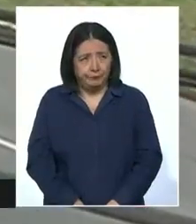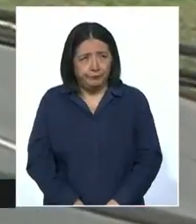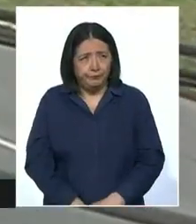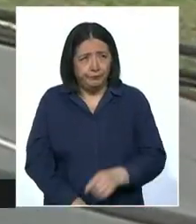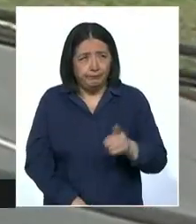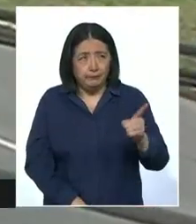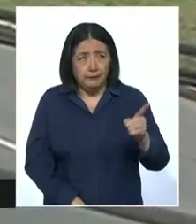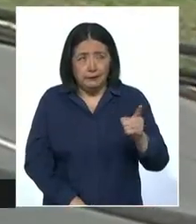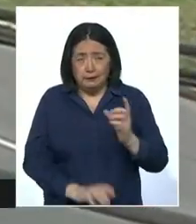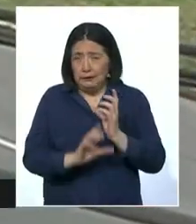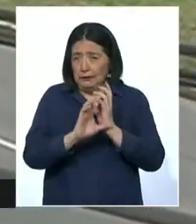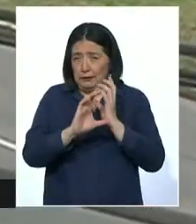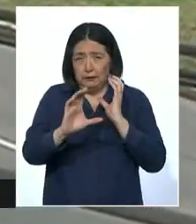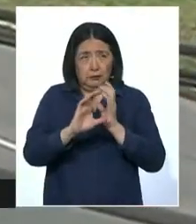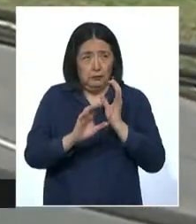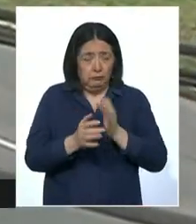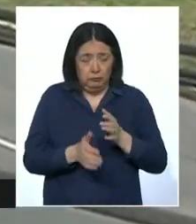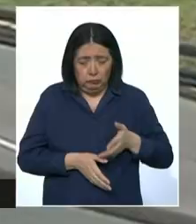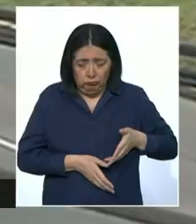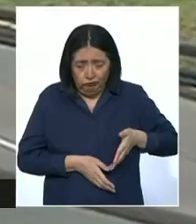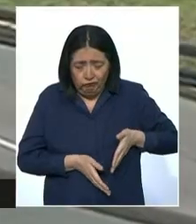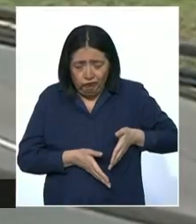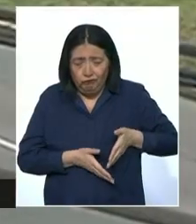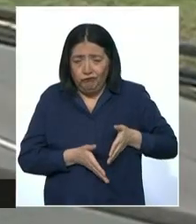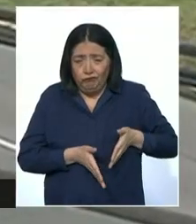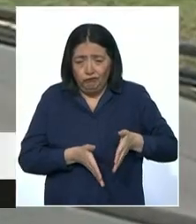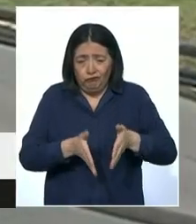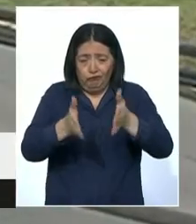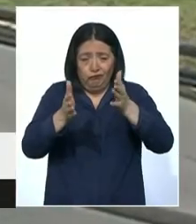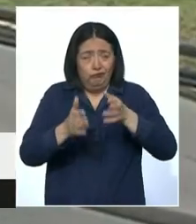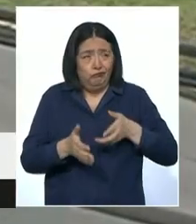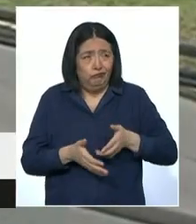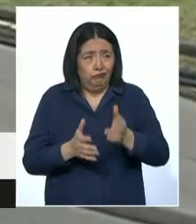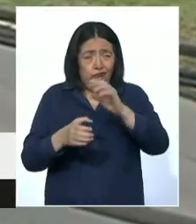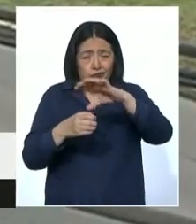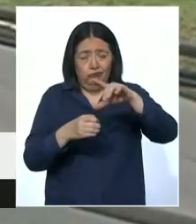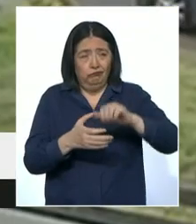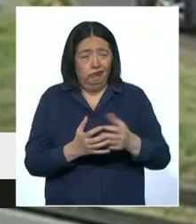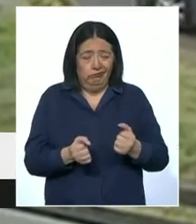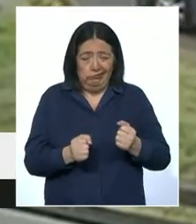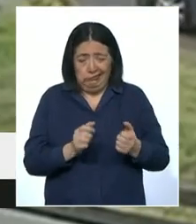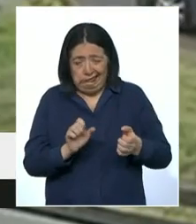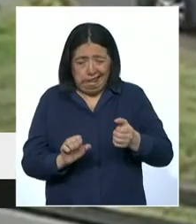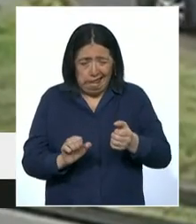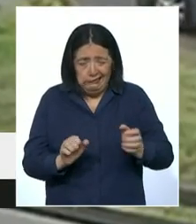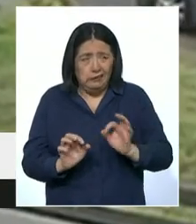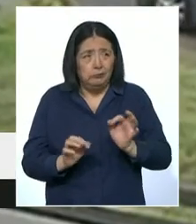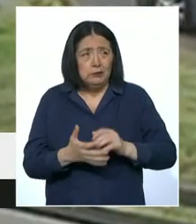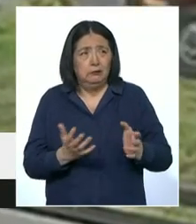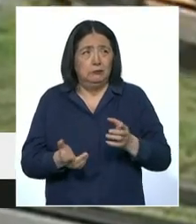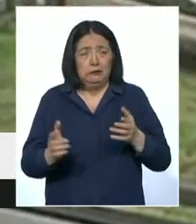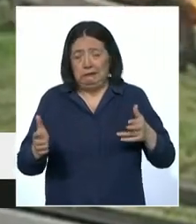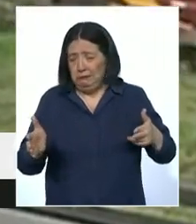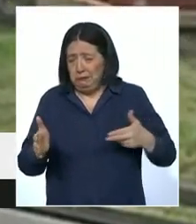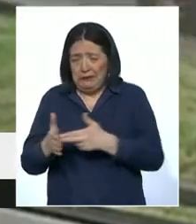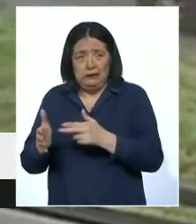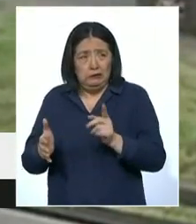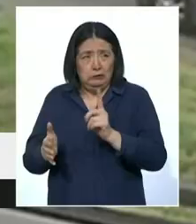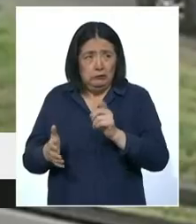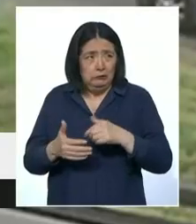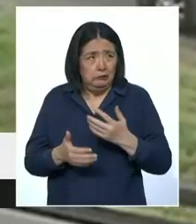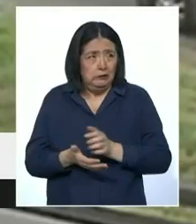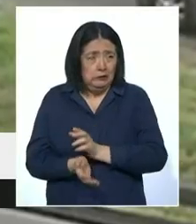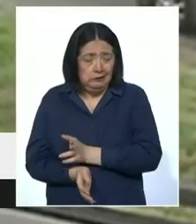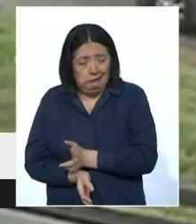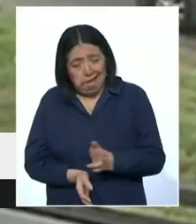La Custer avanzaba por la avenida La Marina cuando aparentemente ya no puede frenar. Y para evitar chocar contra este auto